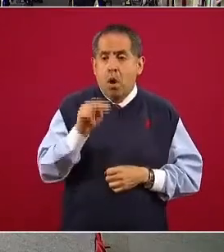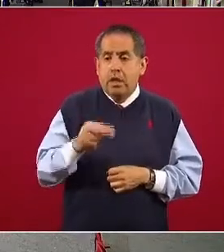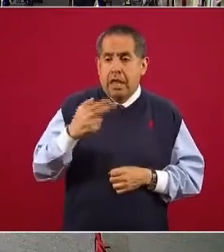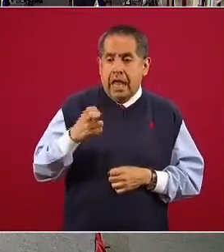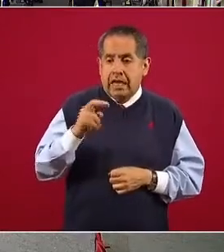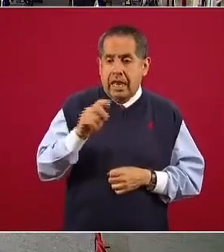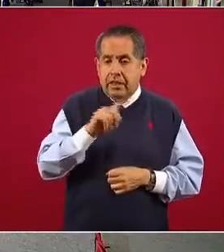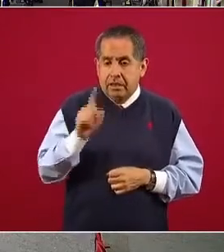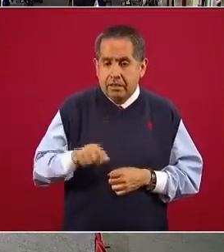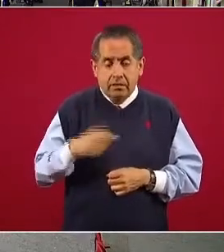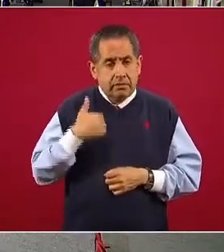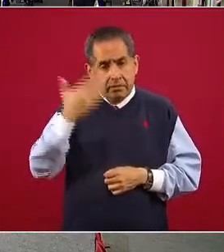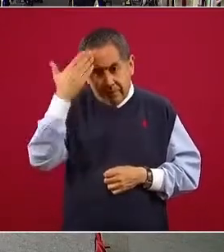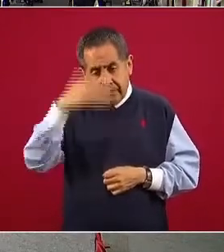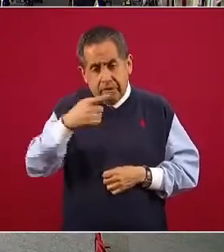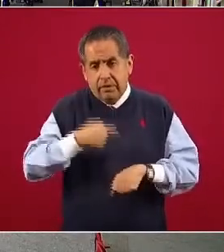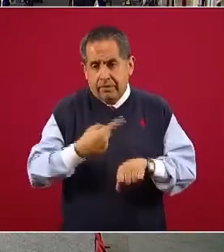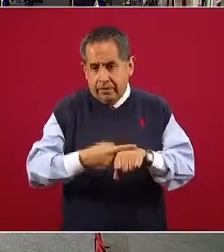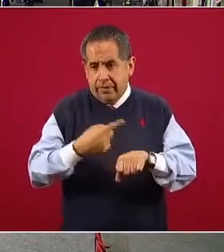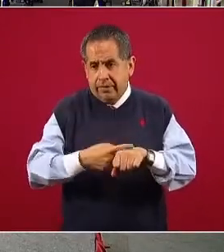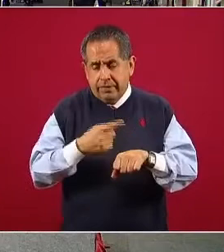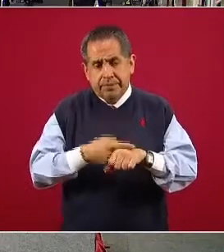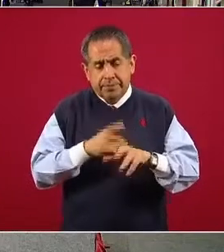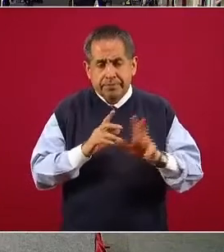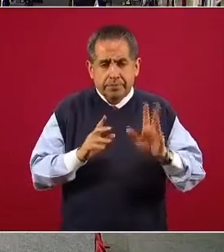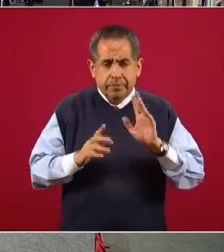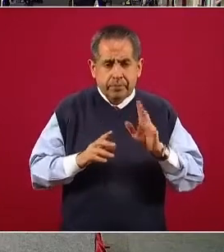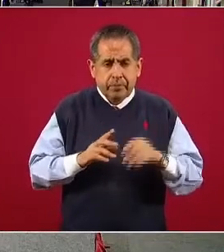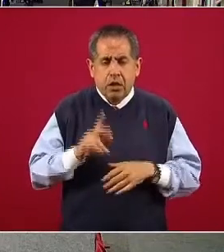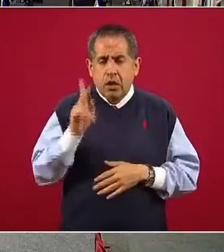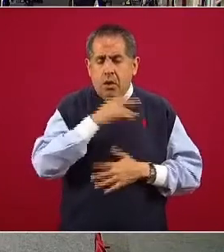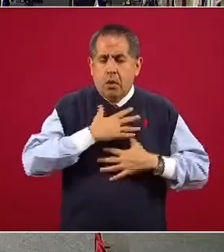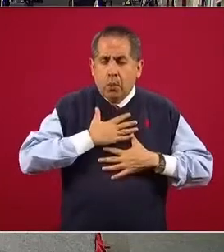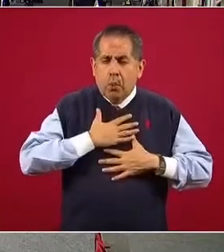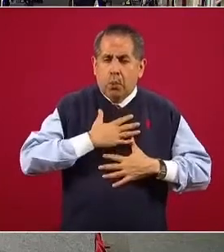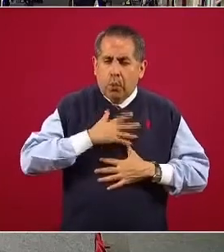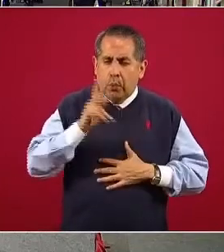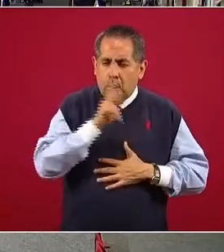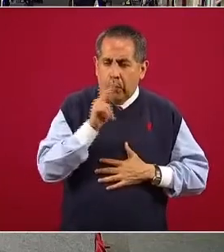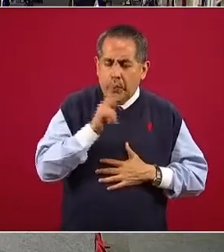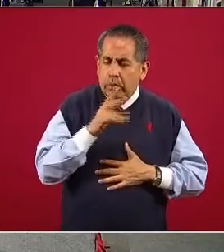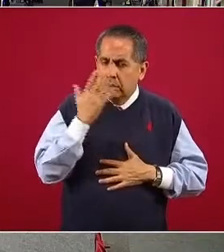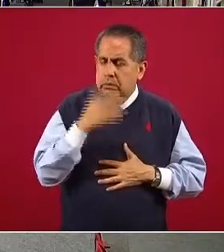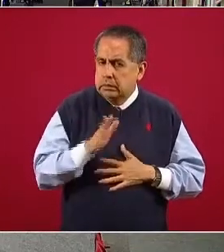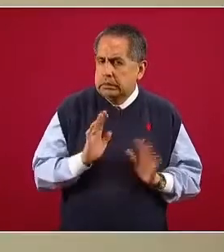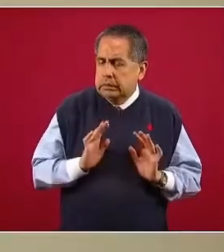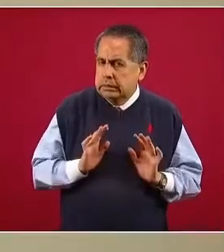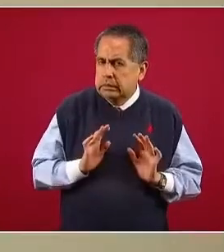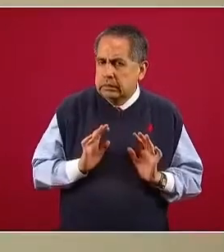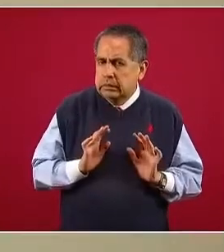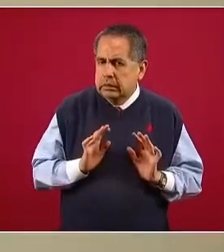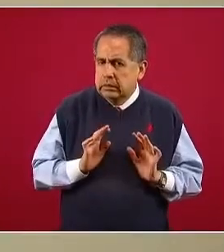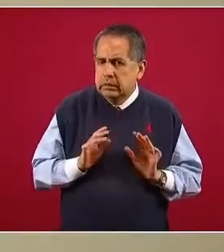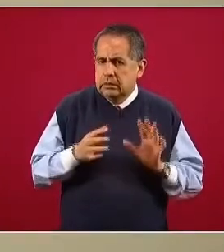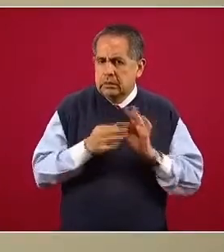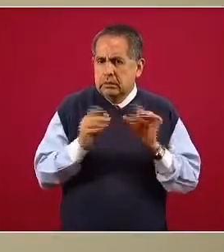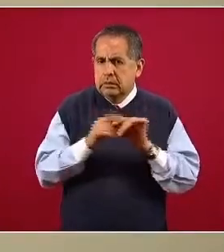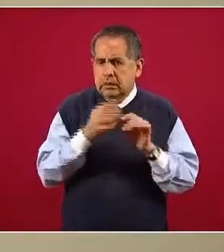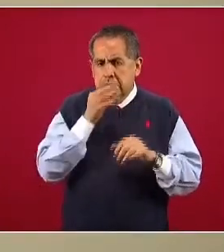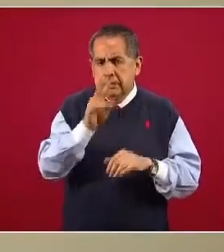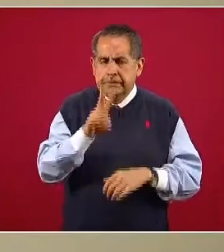Hernández. Sabemos que está enfermo de una afección respiratoria. En fin, es una